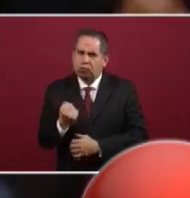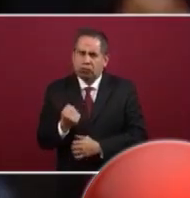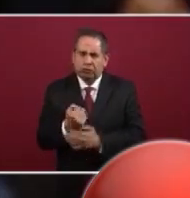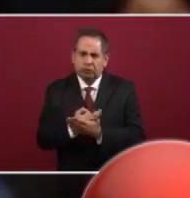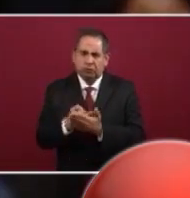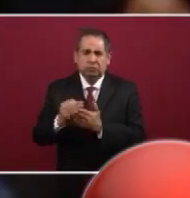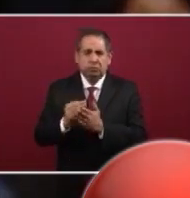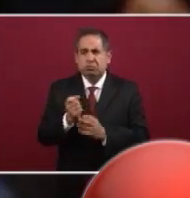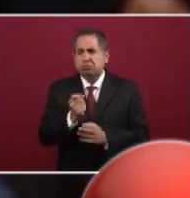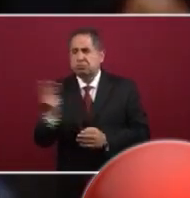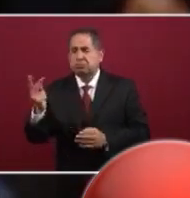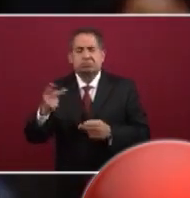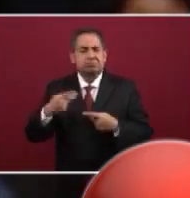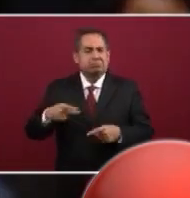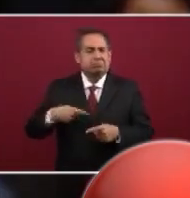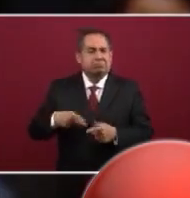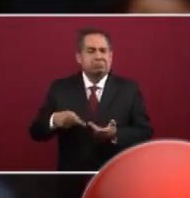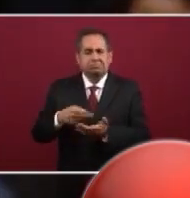hombres se atreven.